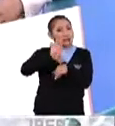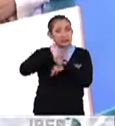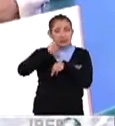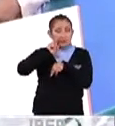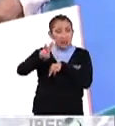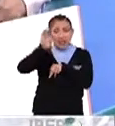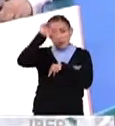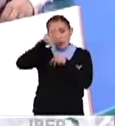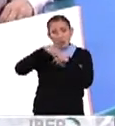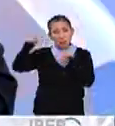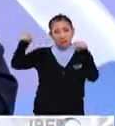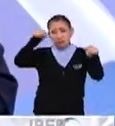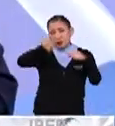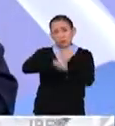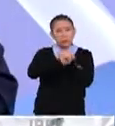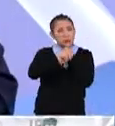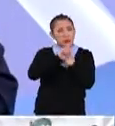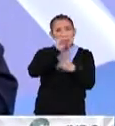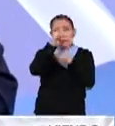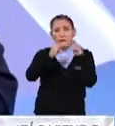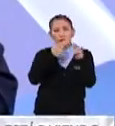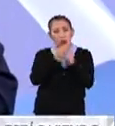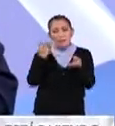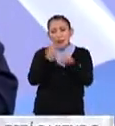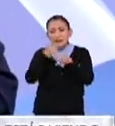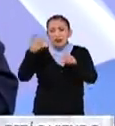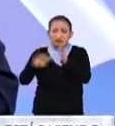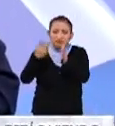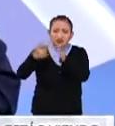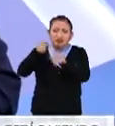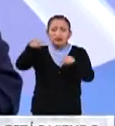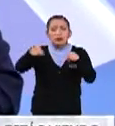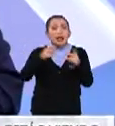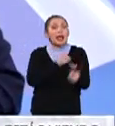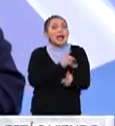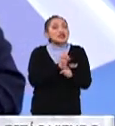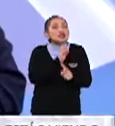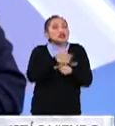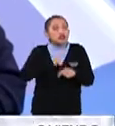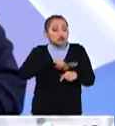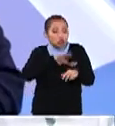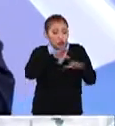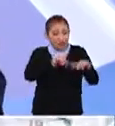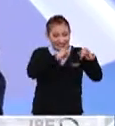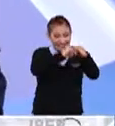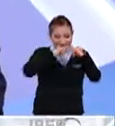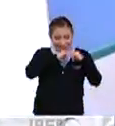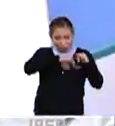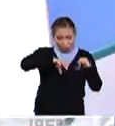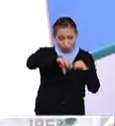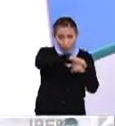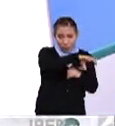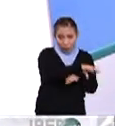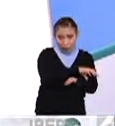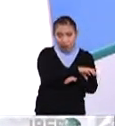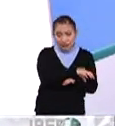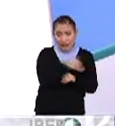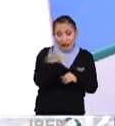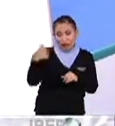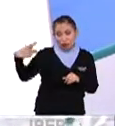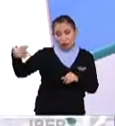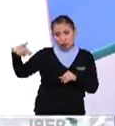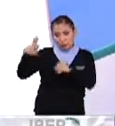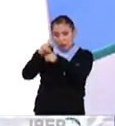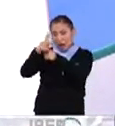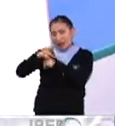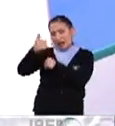no se diga Europa. Son problemas globales que se están sucediendo. ¿Qué tanto se tiene que coordinar las instituciones pues de cada